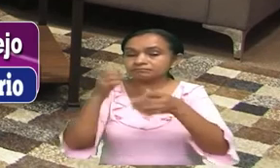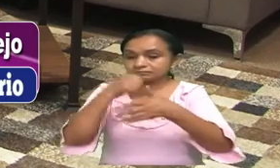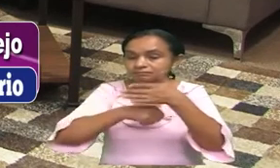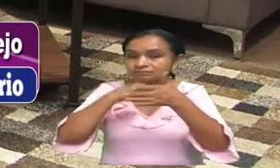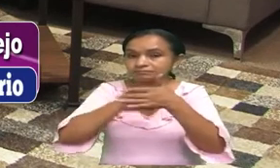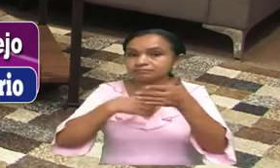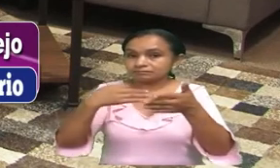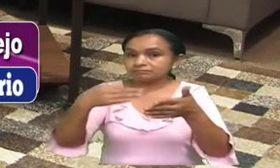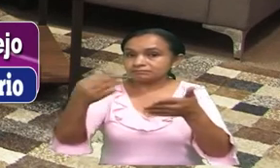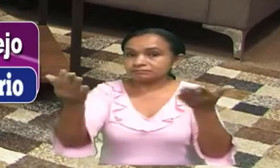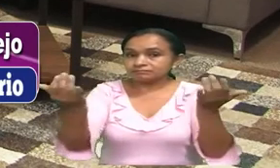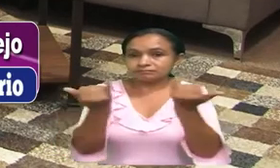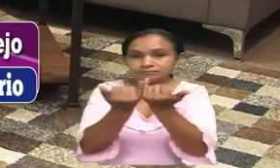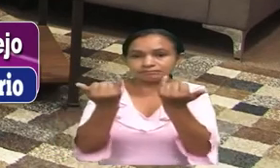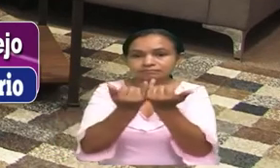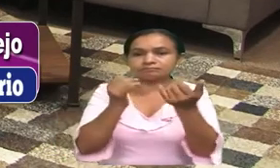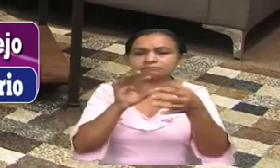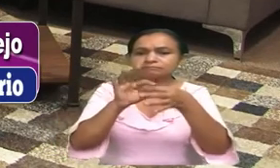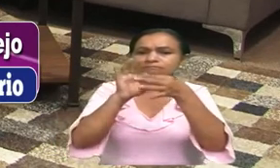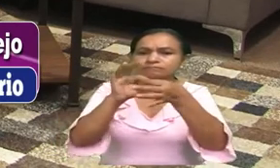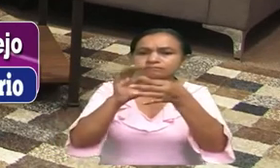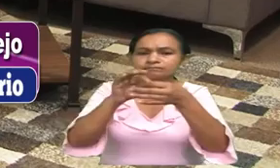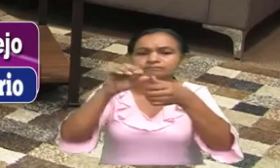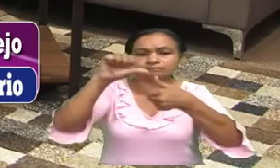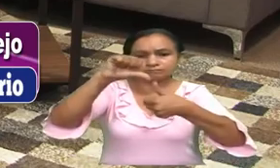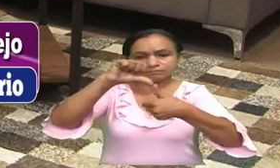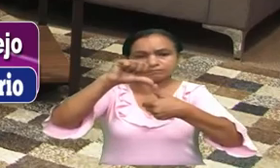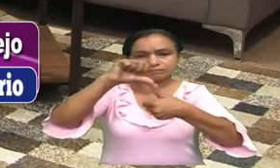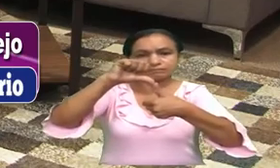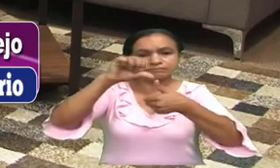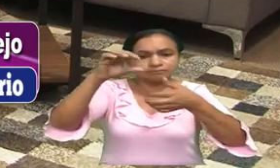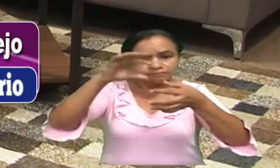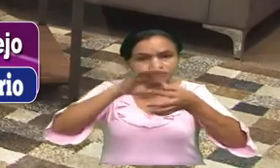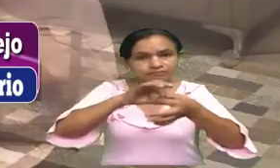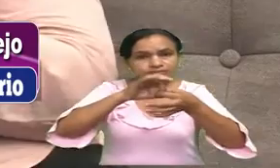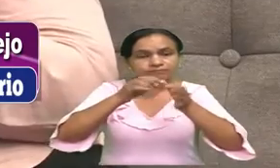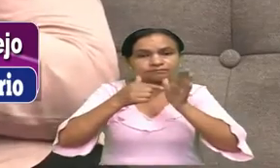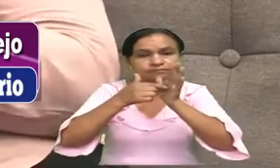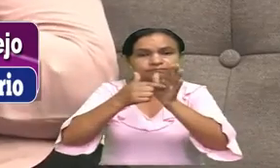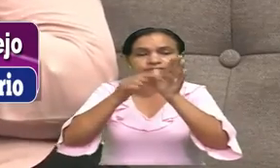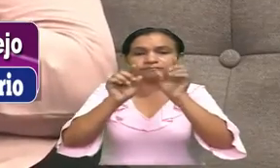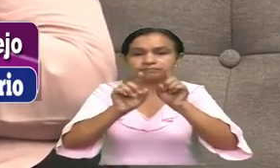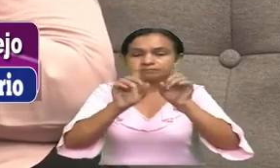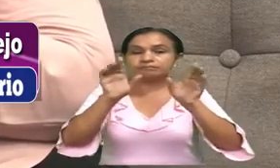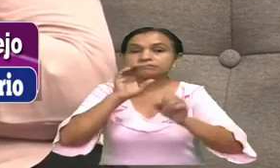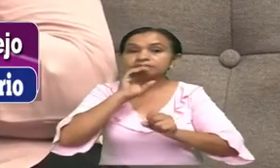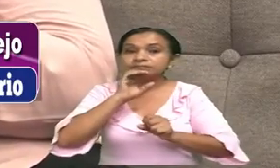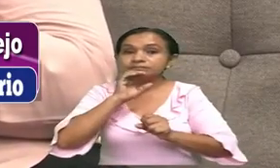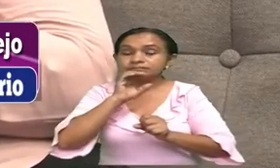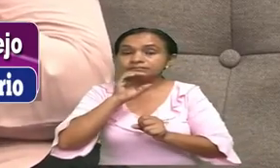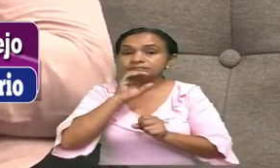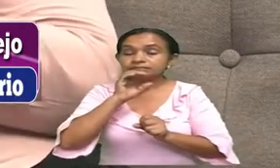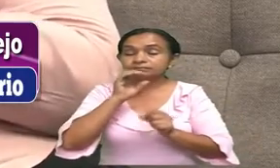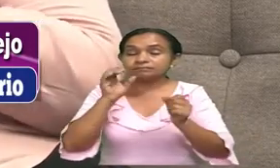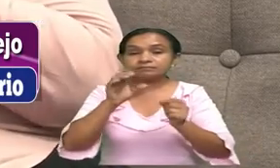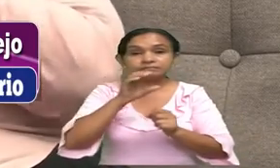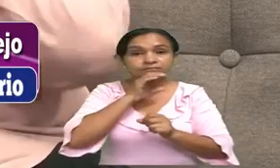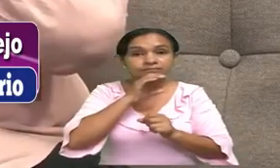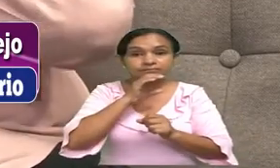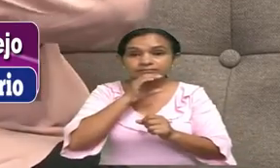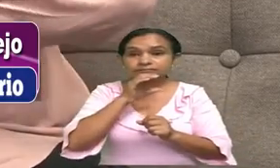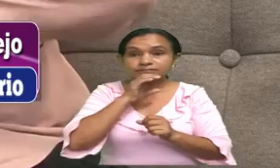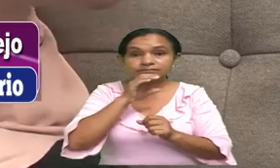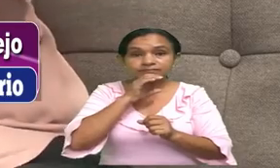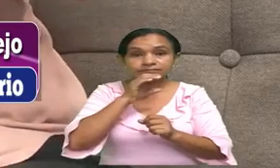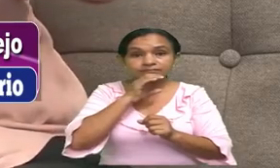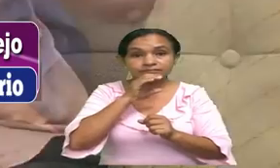desafíos, porque nos tenemos que posicionar. Y para mí, uno de los ejemplos más claros es Cuba. Claro. Cuba